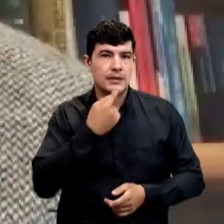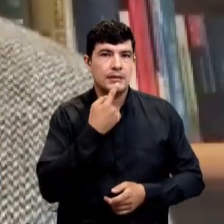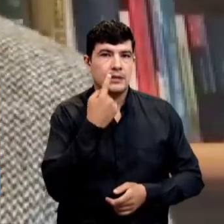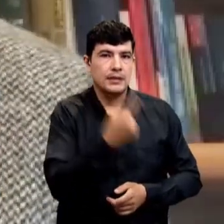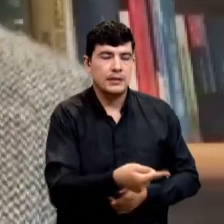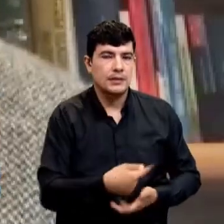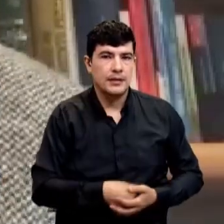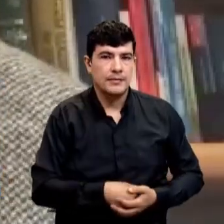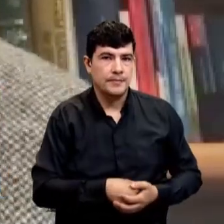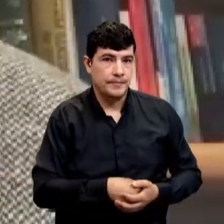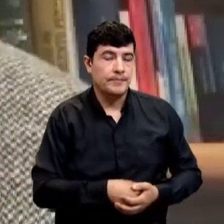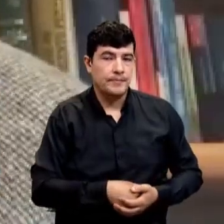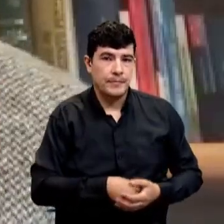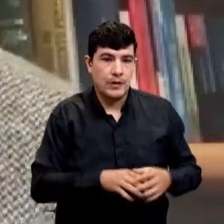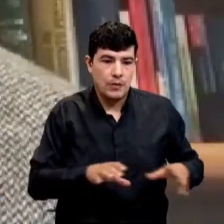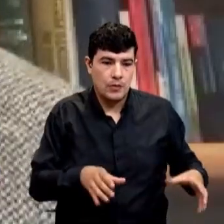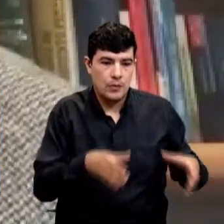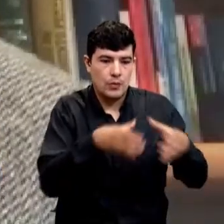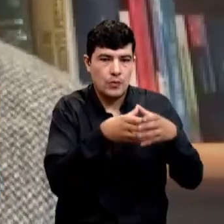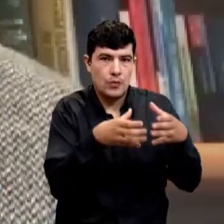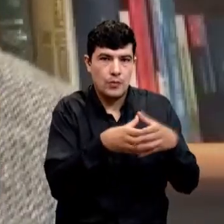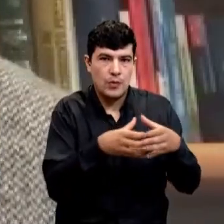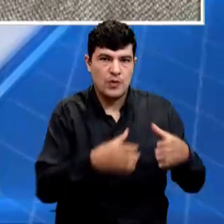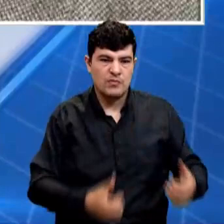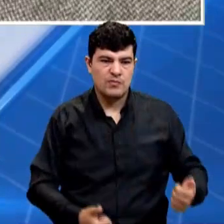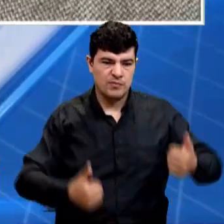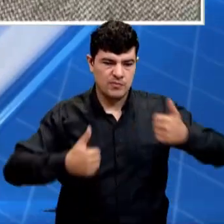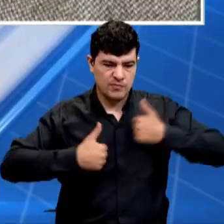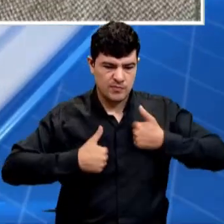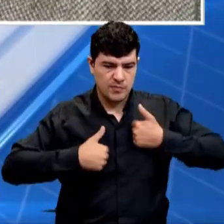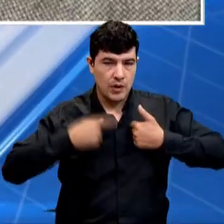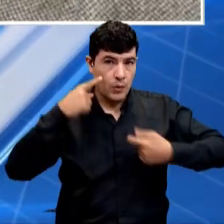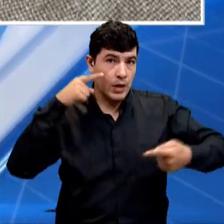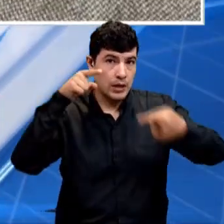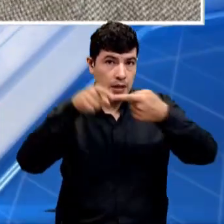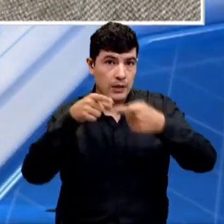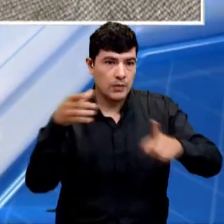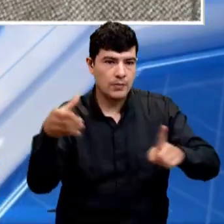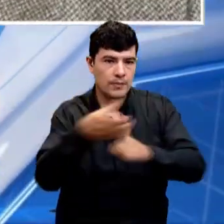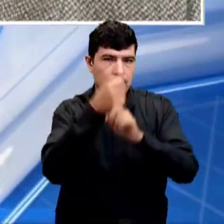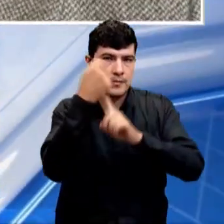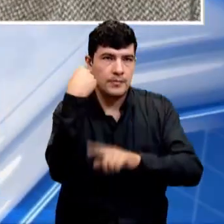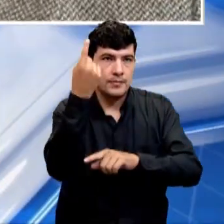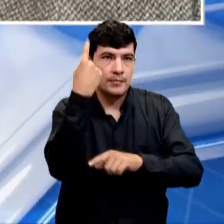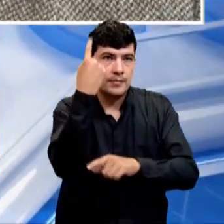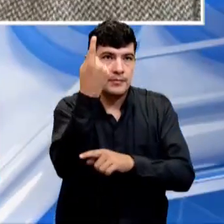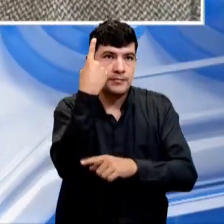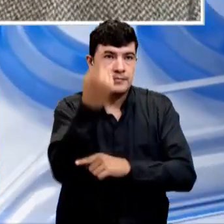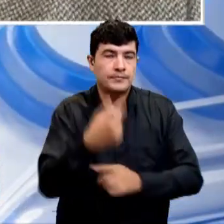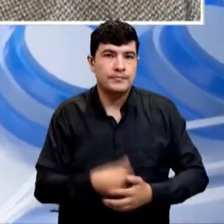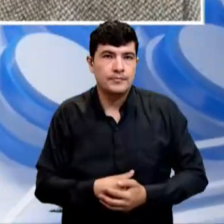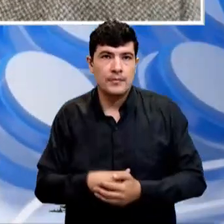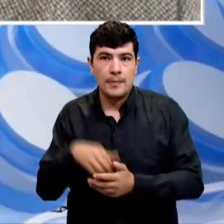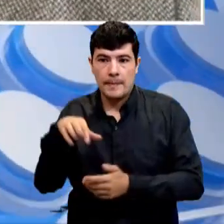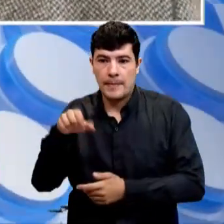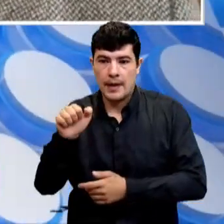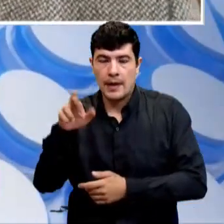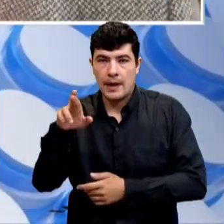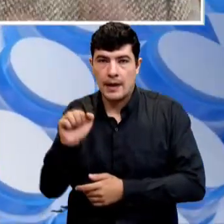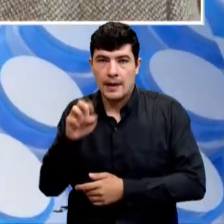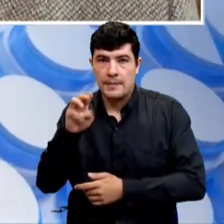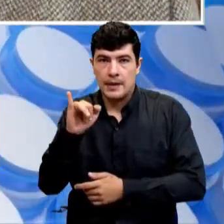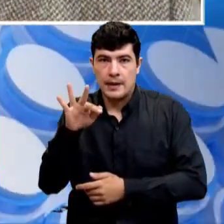han sido un grupo armado con objetivos políticos, en tanto que el paramilitarismo